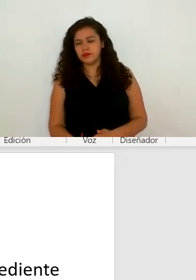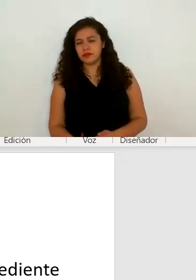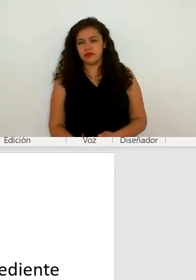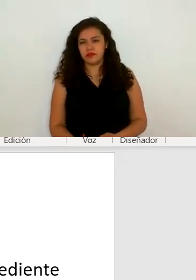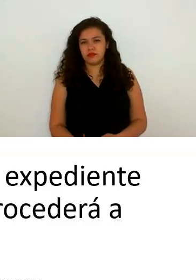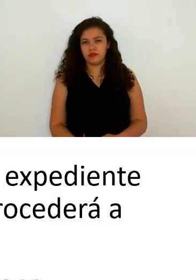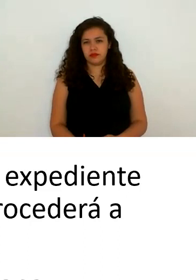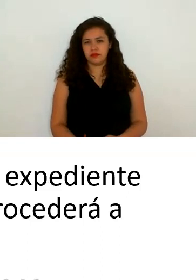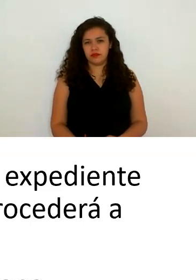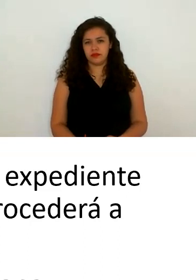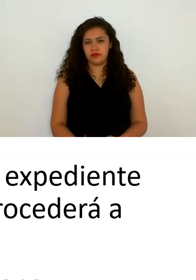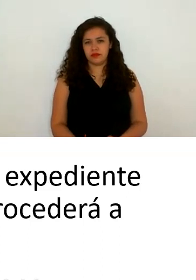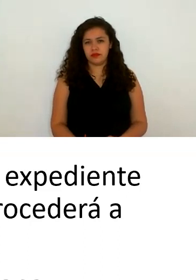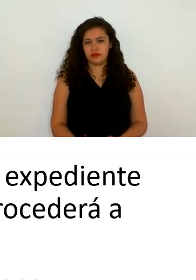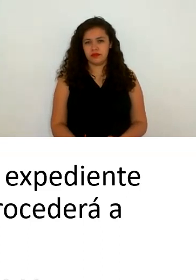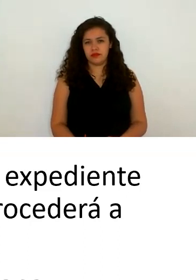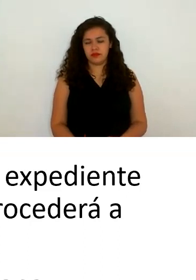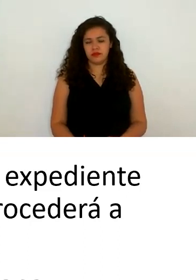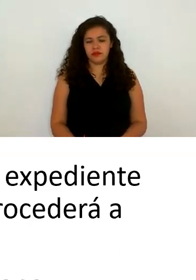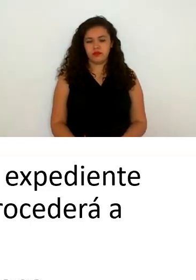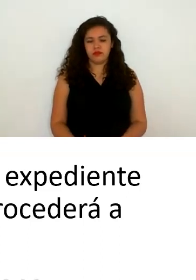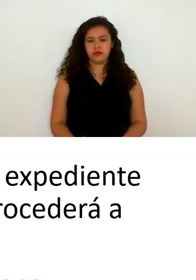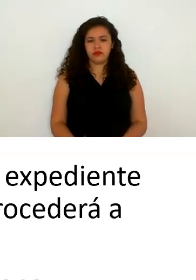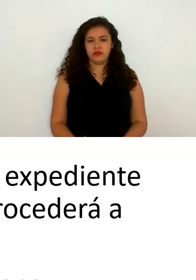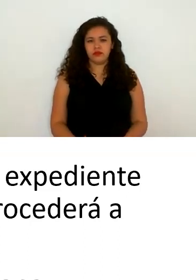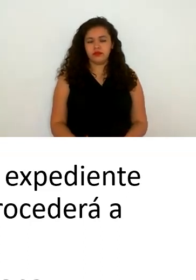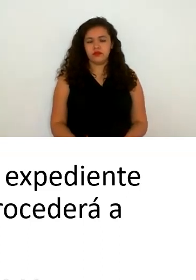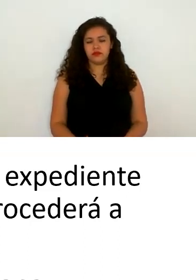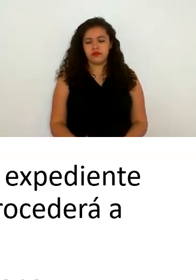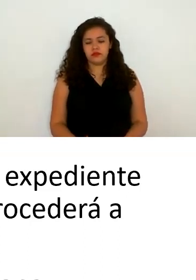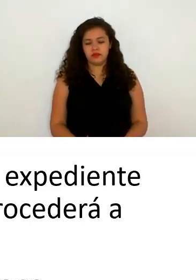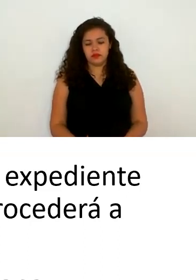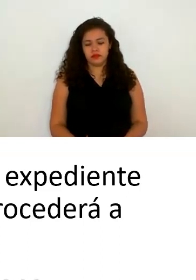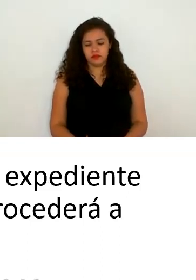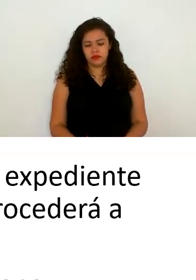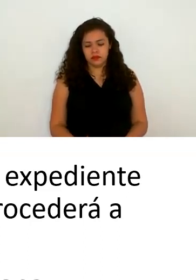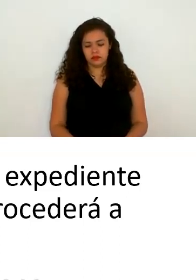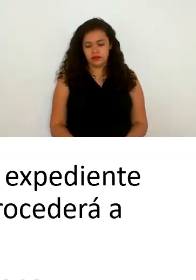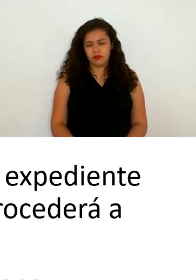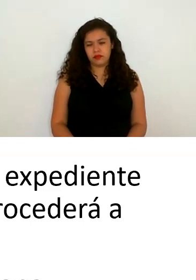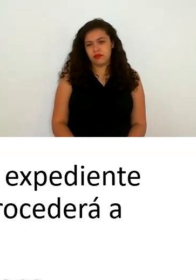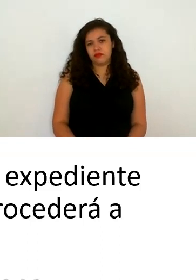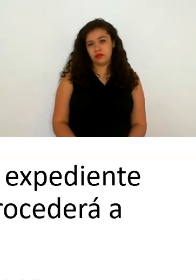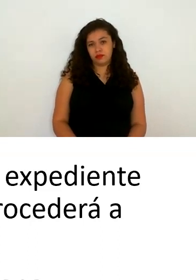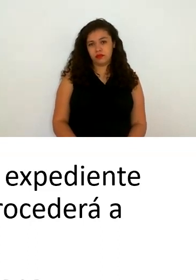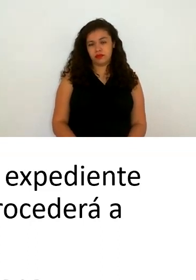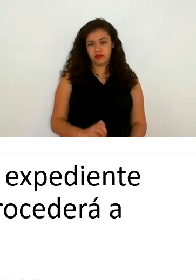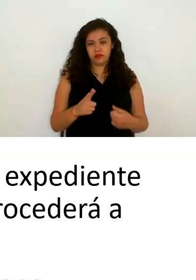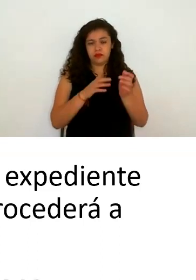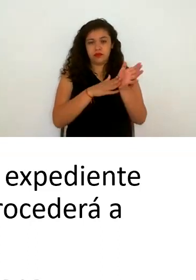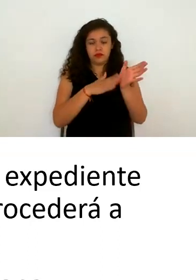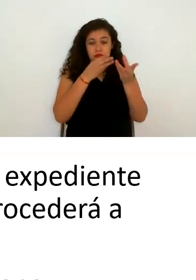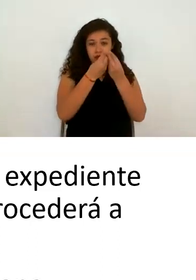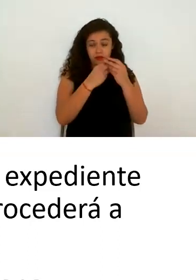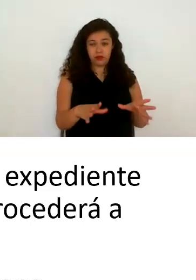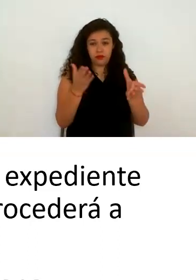Ahora, en el caso de que por alguna cuestión se pierda y total o parcialmente un expediente, si fuera